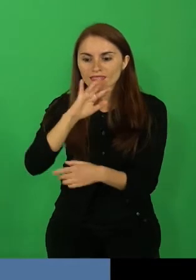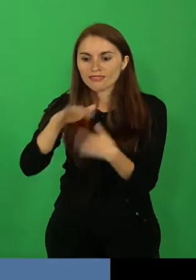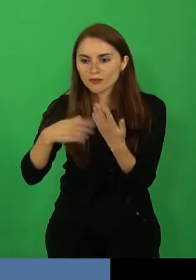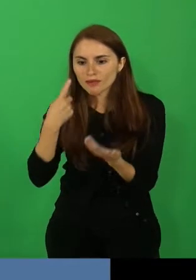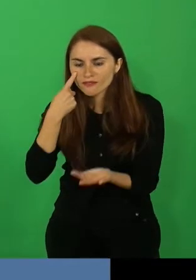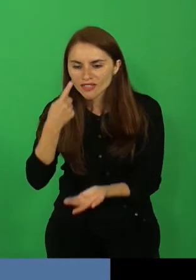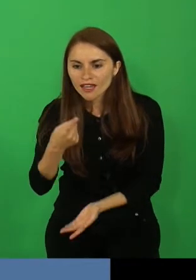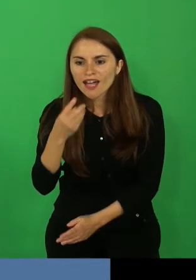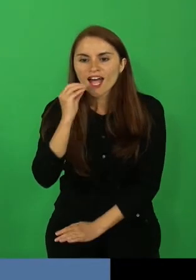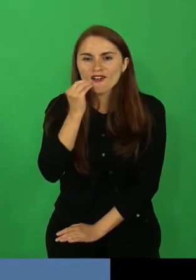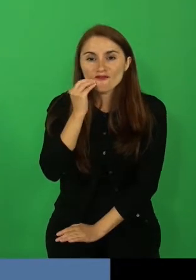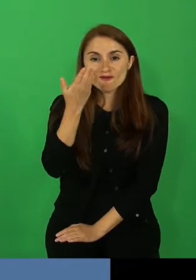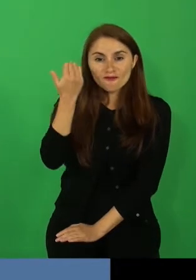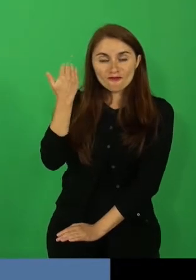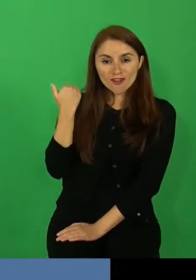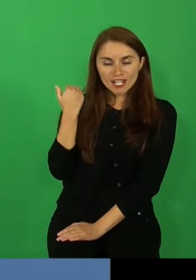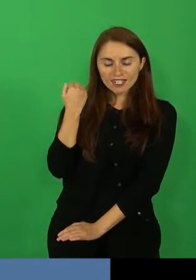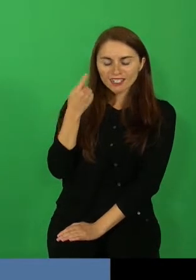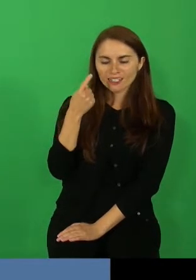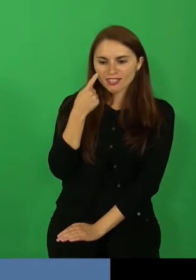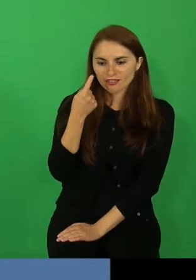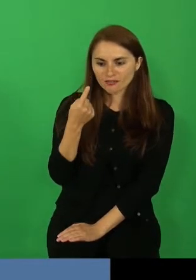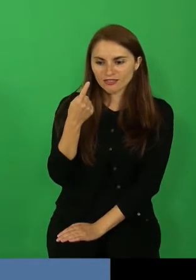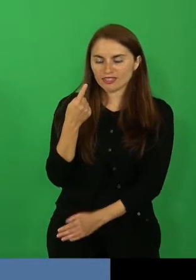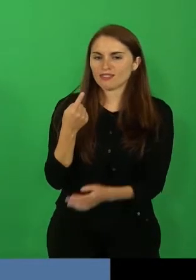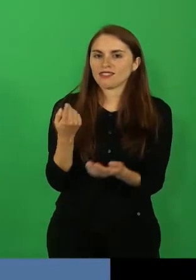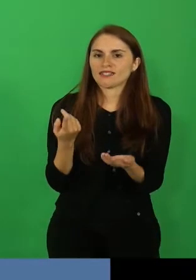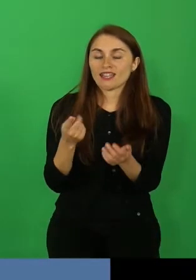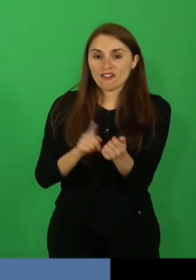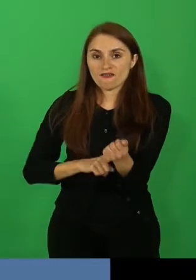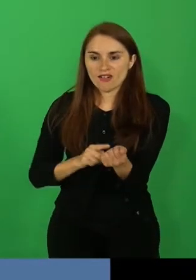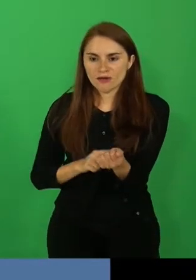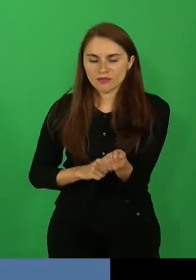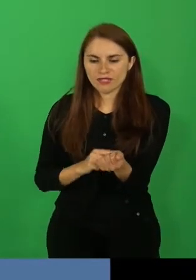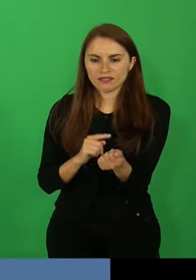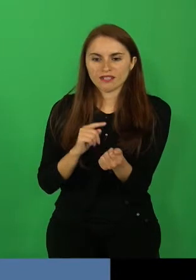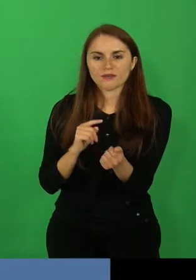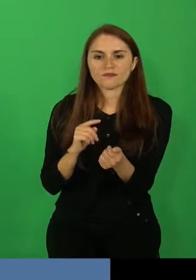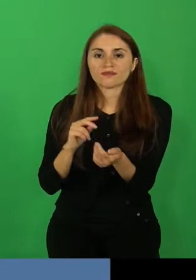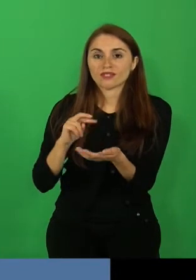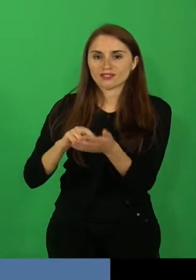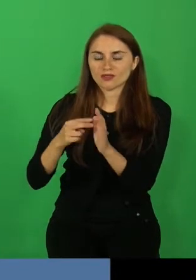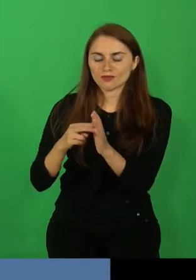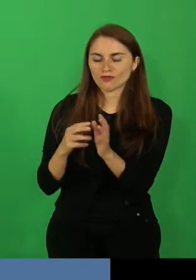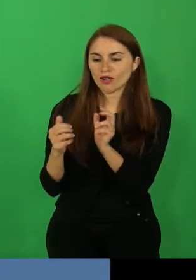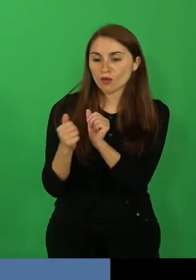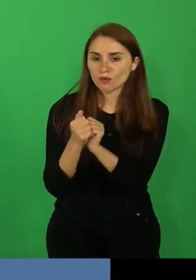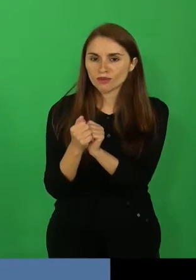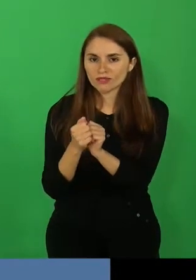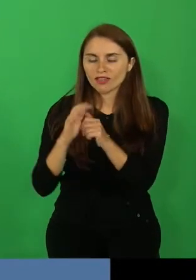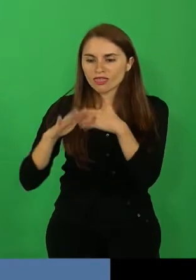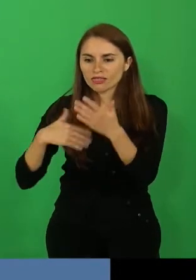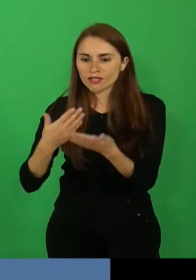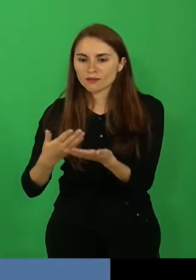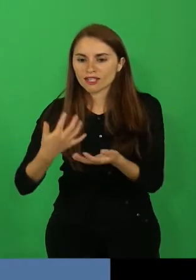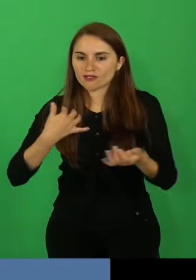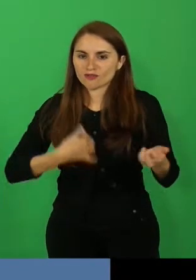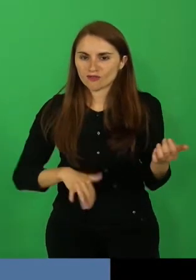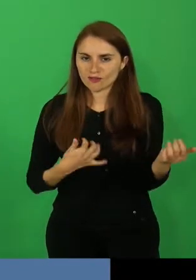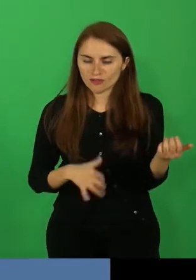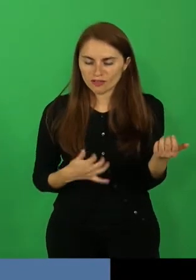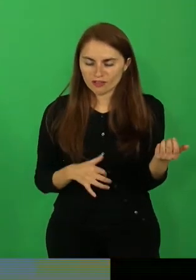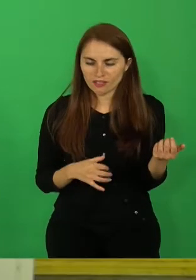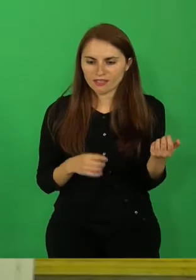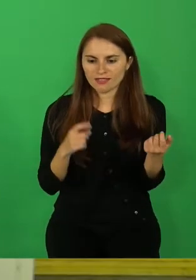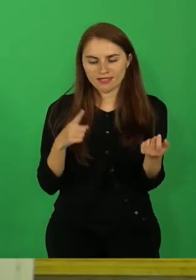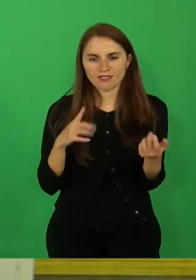su bisabuelo, que tiene un lazo sanguíneo con él y puede obviamente cumplir su gran sueño, que es el poder tocar música.